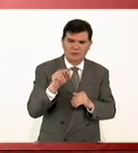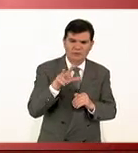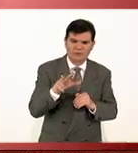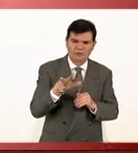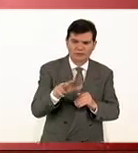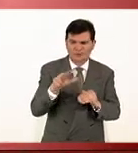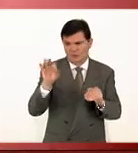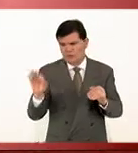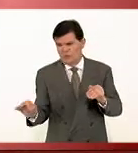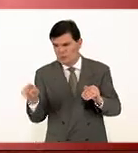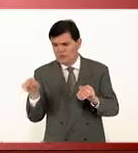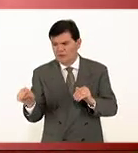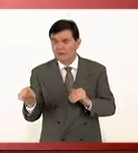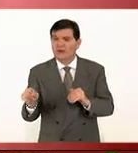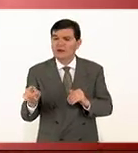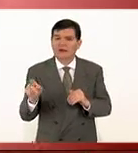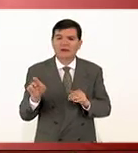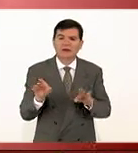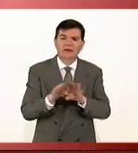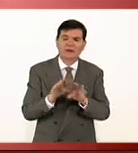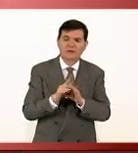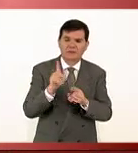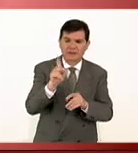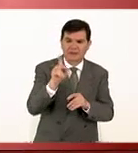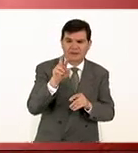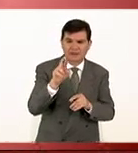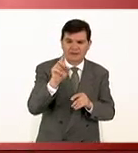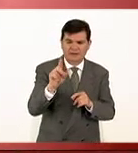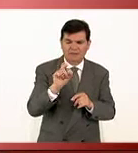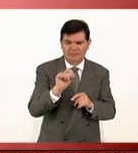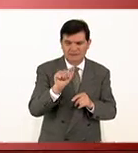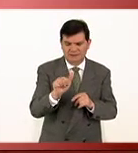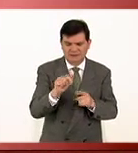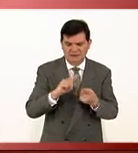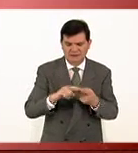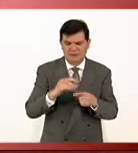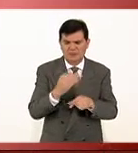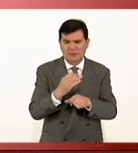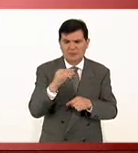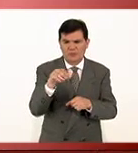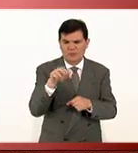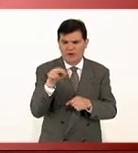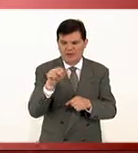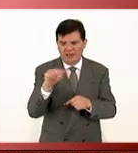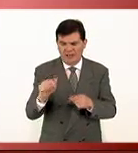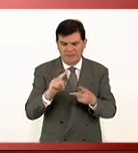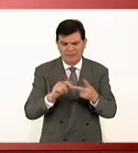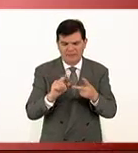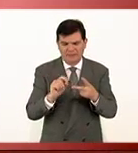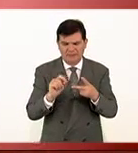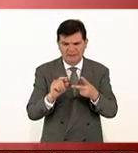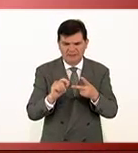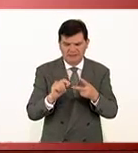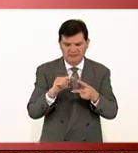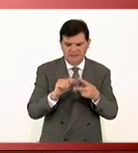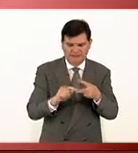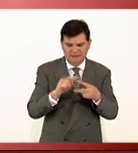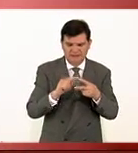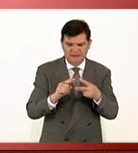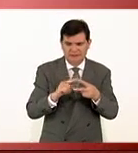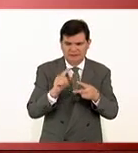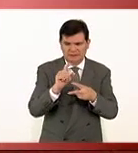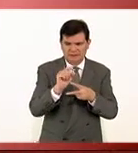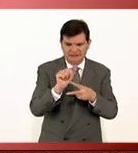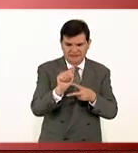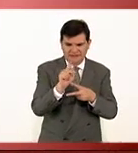último registro. Okay. Entonces, el PRD se mueve en 26, Morena alrededor de 20, y sin duda, como está pasando a